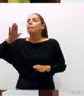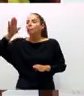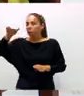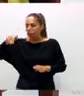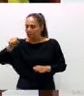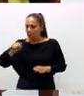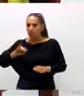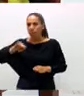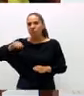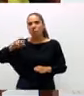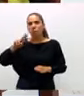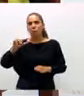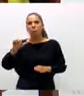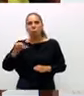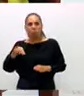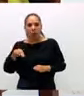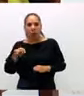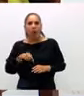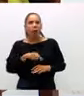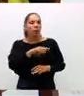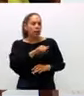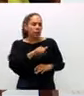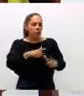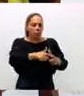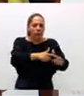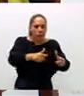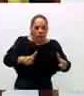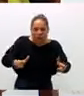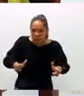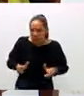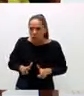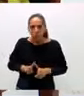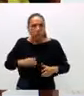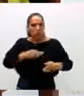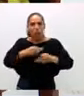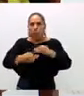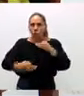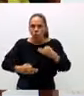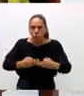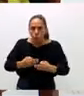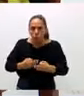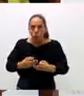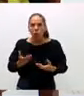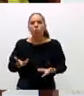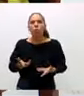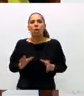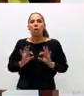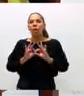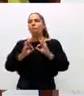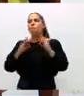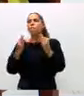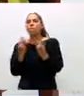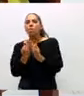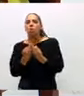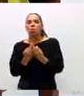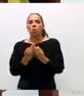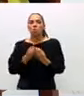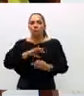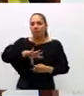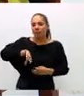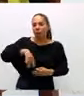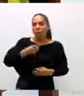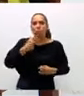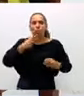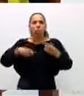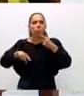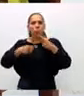en ese pequeño grupo que está en tensión o en conflicto, hay que construir condiciones de diálogo, de respeto